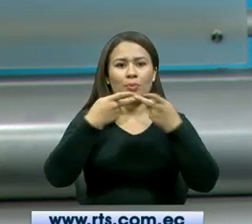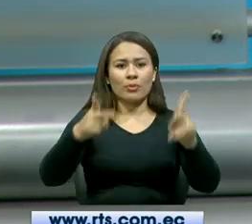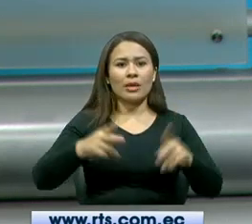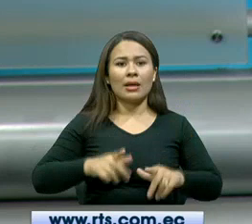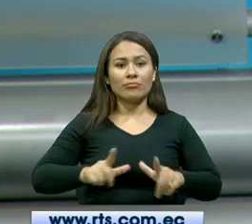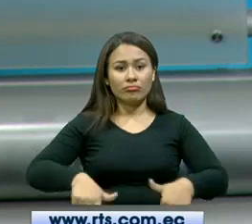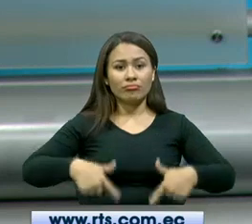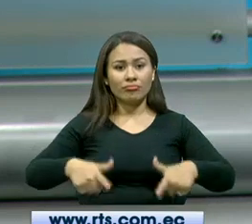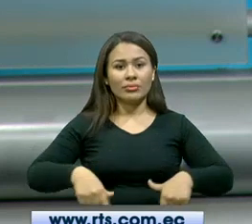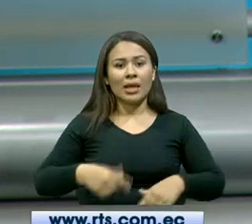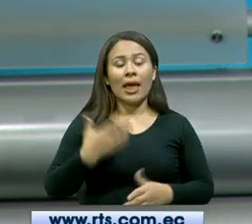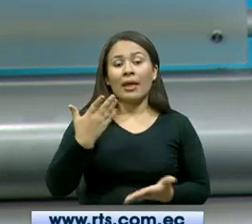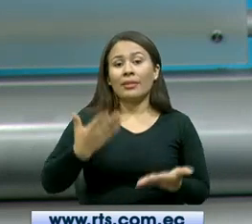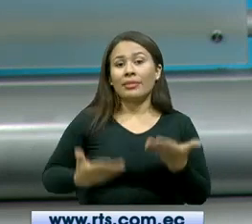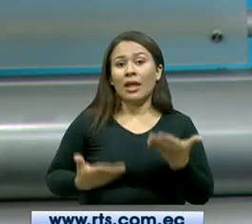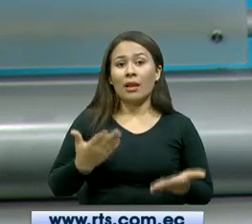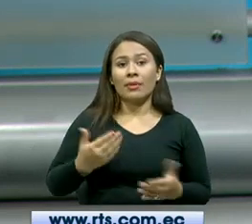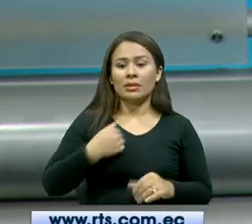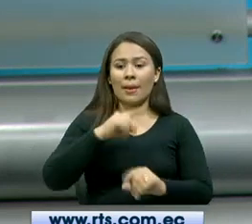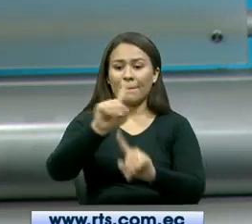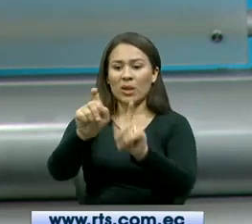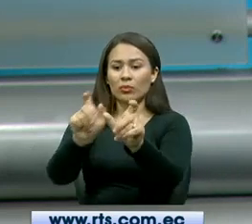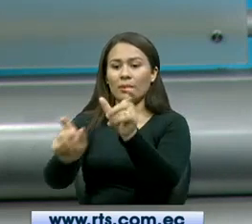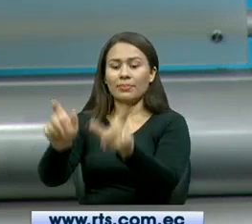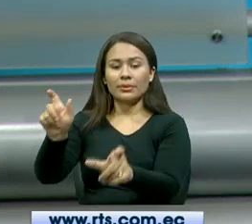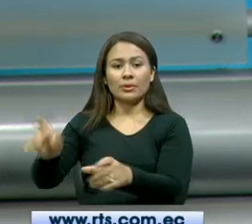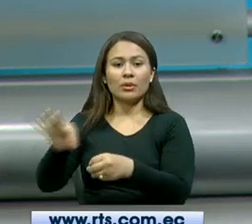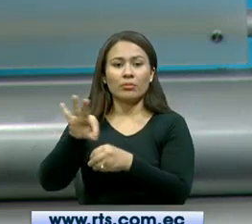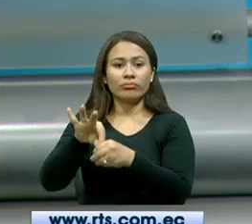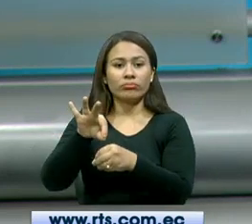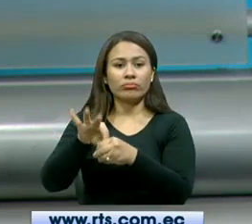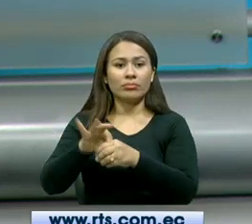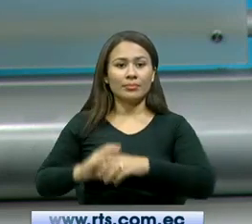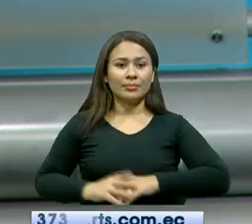Moreno de una posible consulta popular.